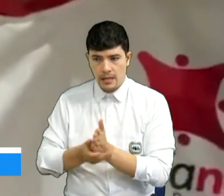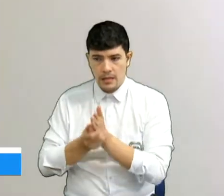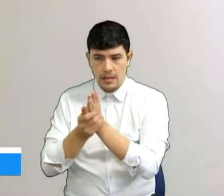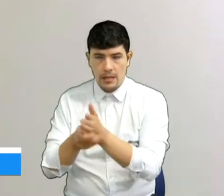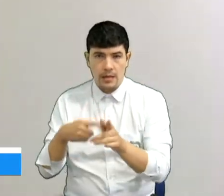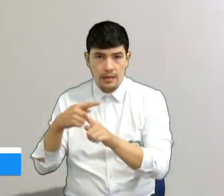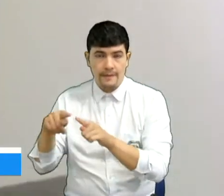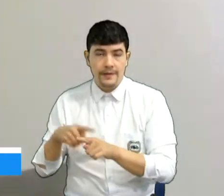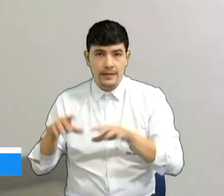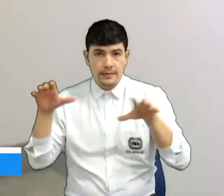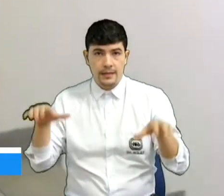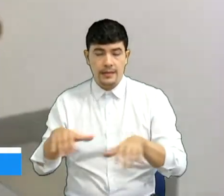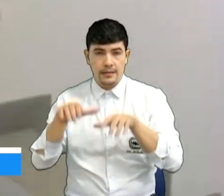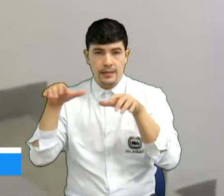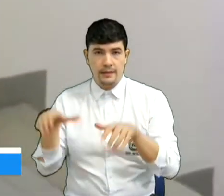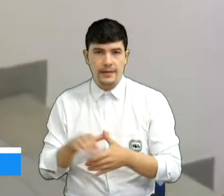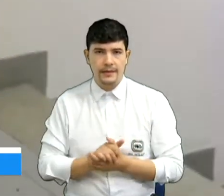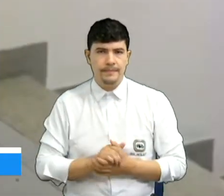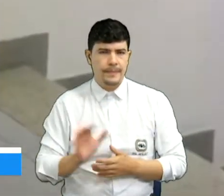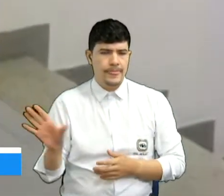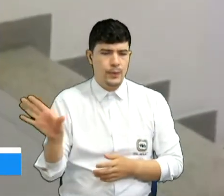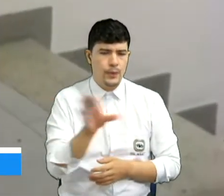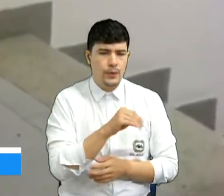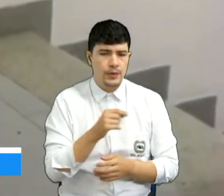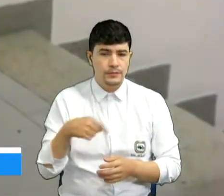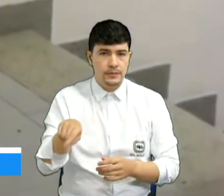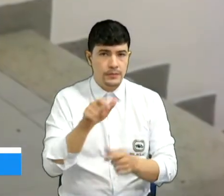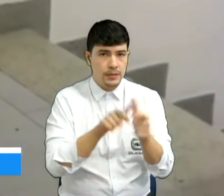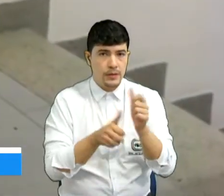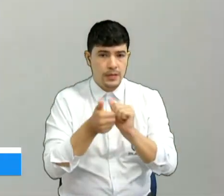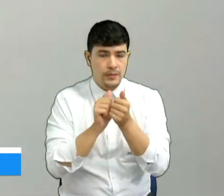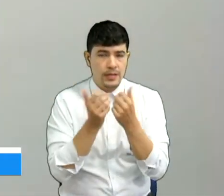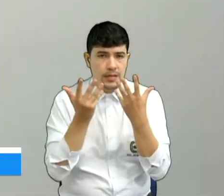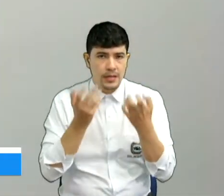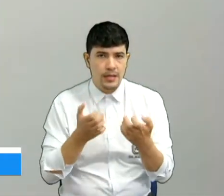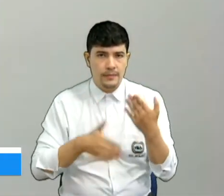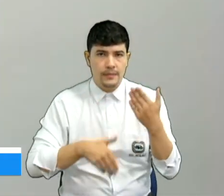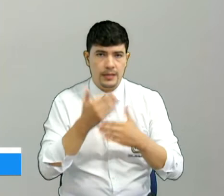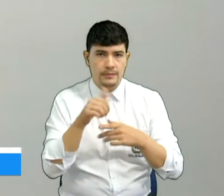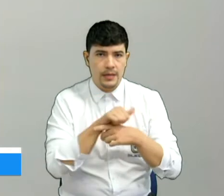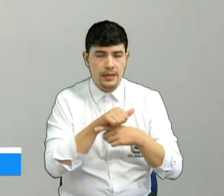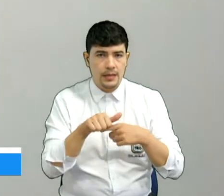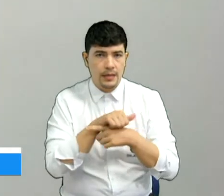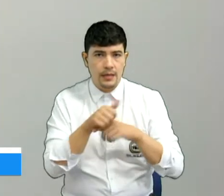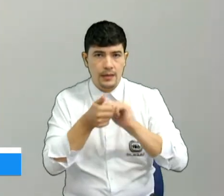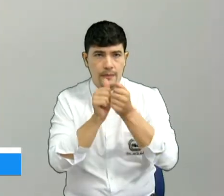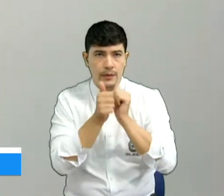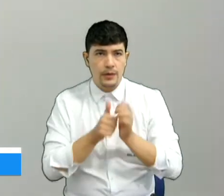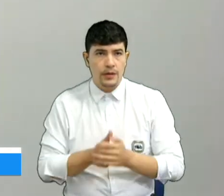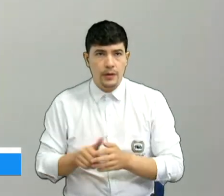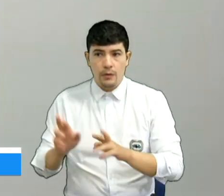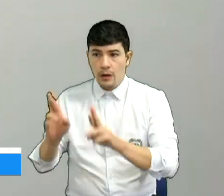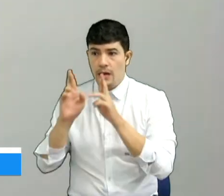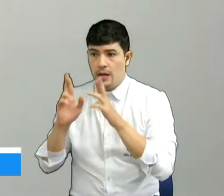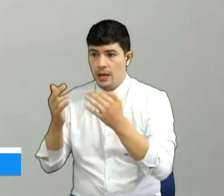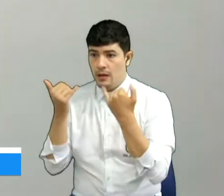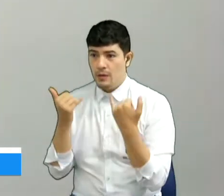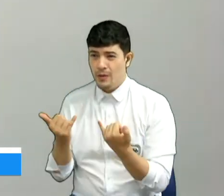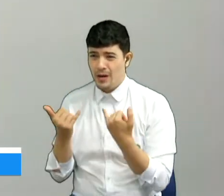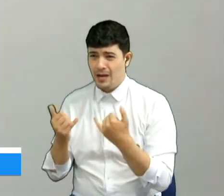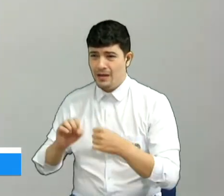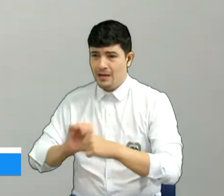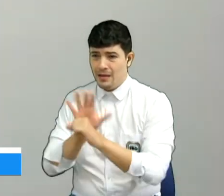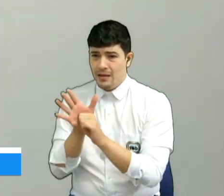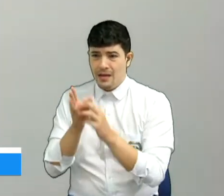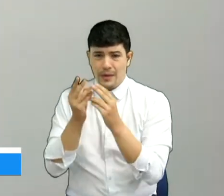actividades. Todos anhelan un pronto regreso a los escenarios. Esperamos que toda esta crisis que ha provocado la pandemia